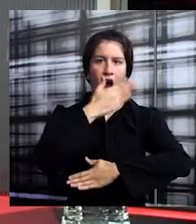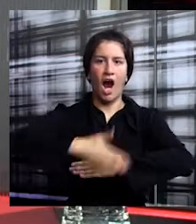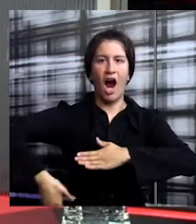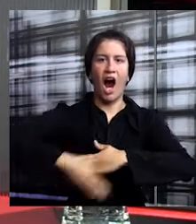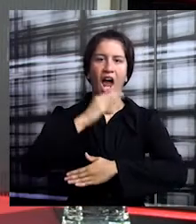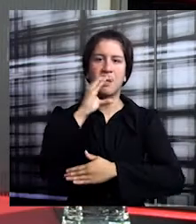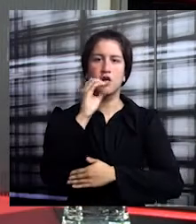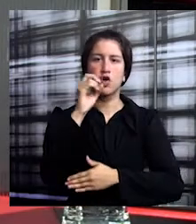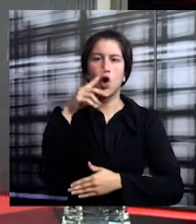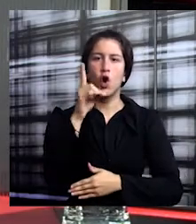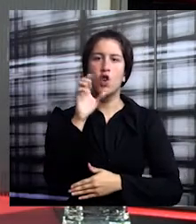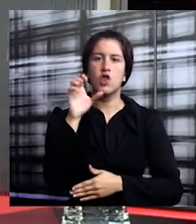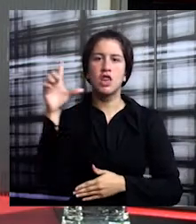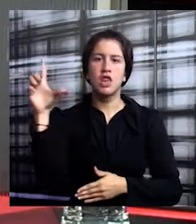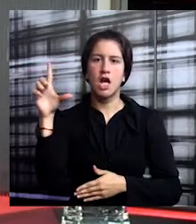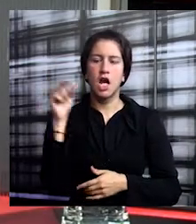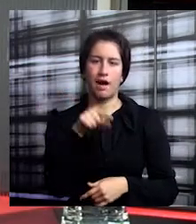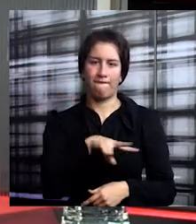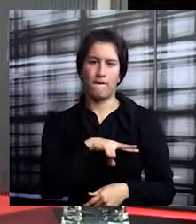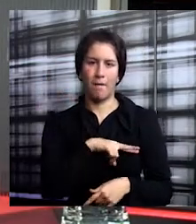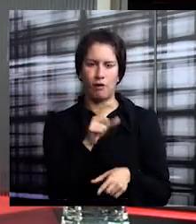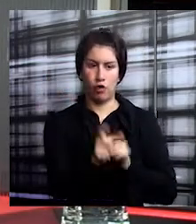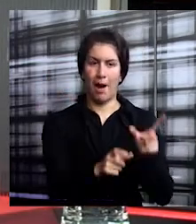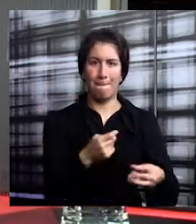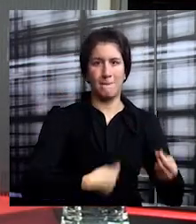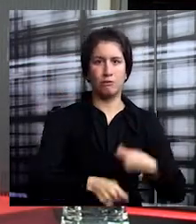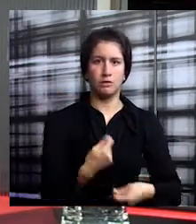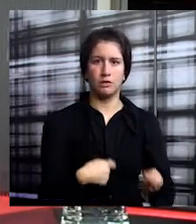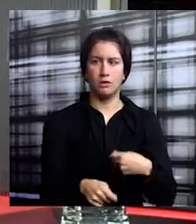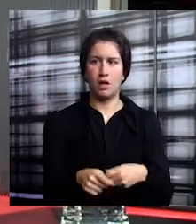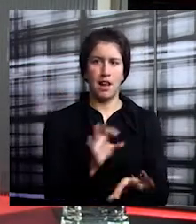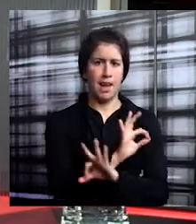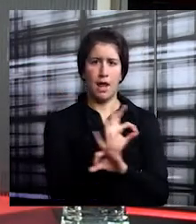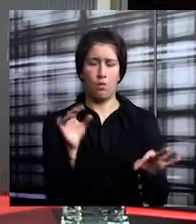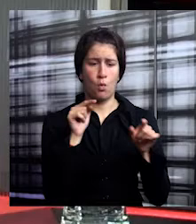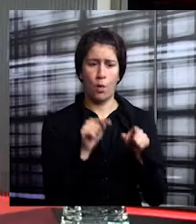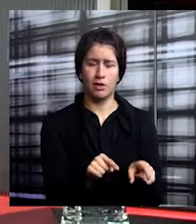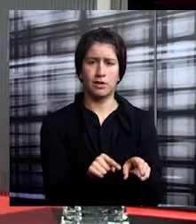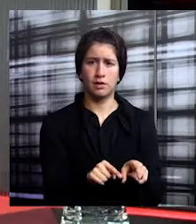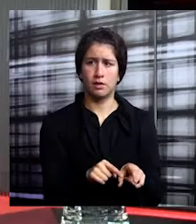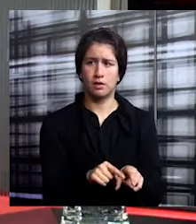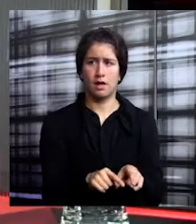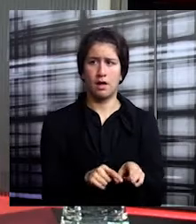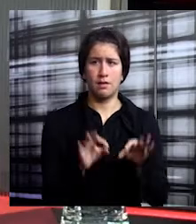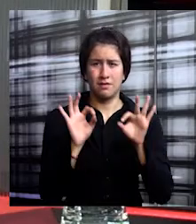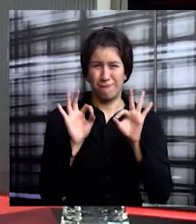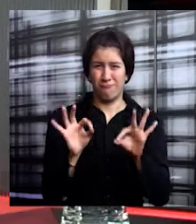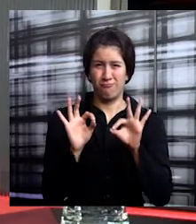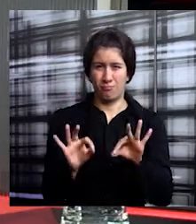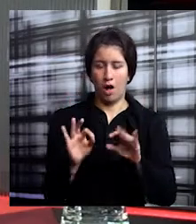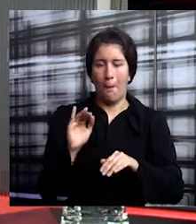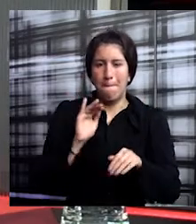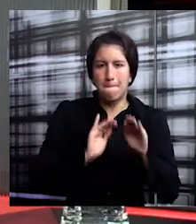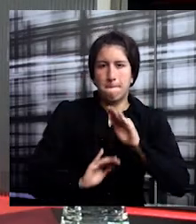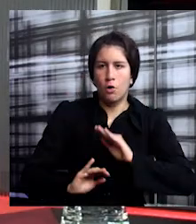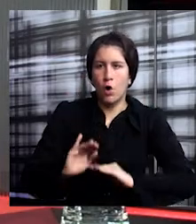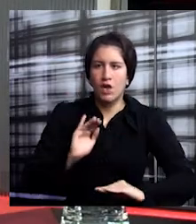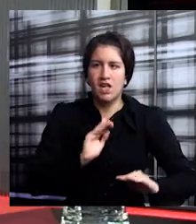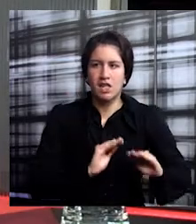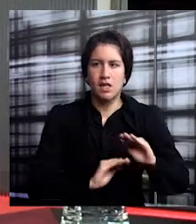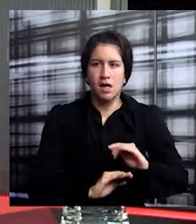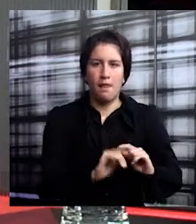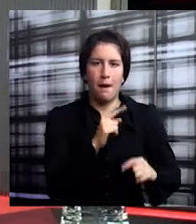Valparaíso, ninguna de esas personas podría ser hoy día eficientemente custodiada por la fuerza